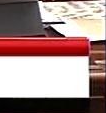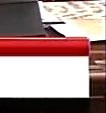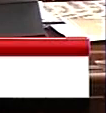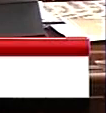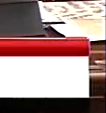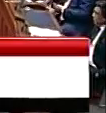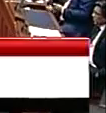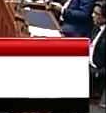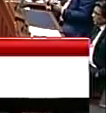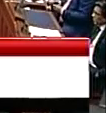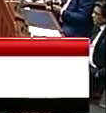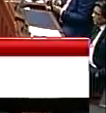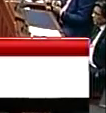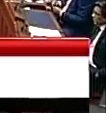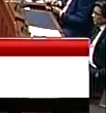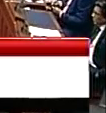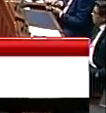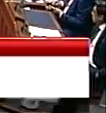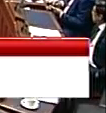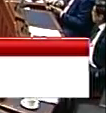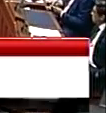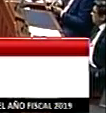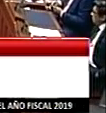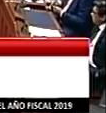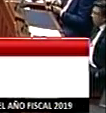Marita Herrera.